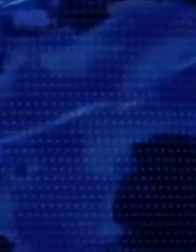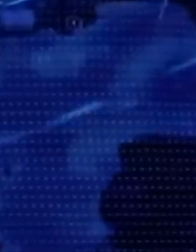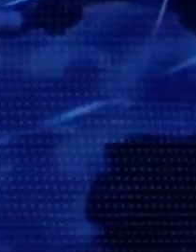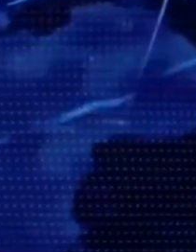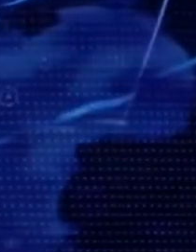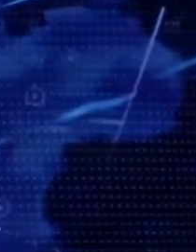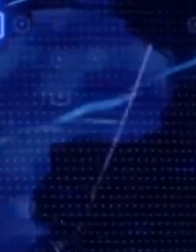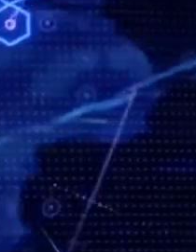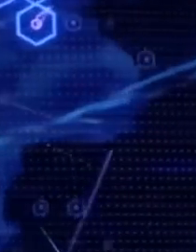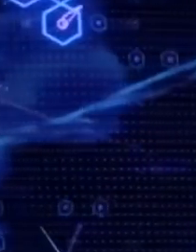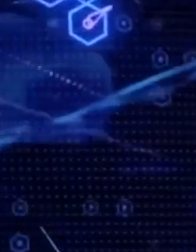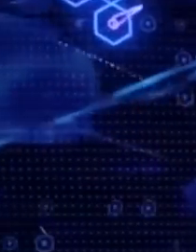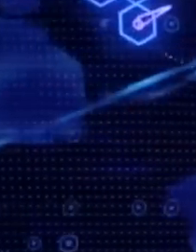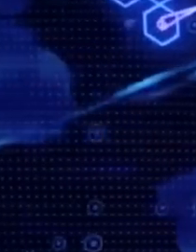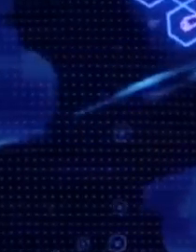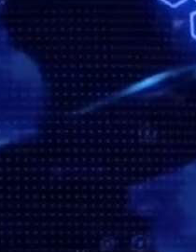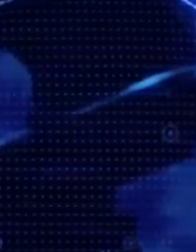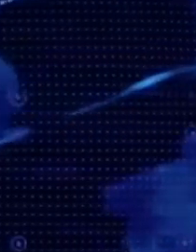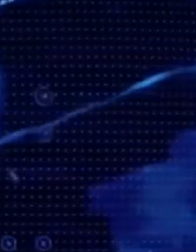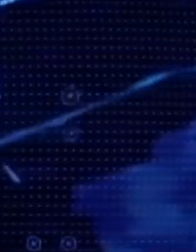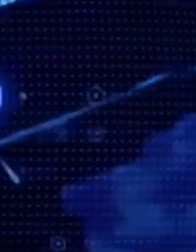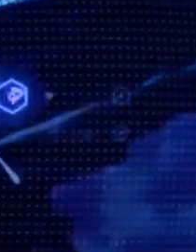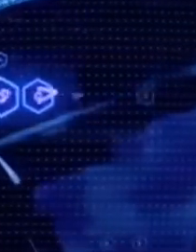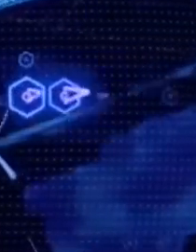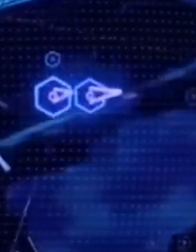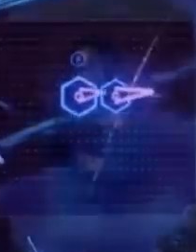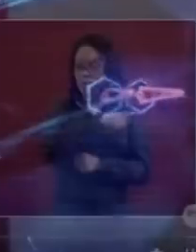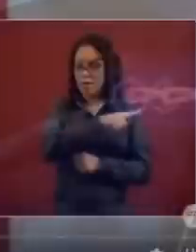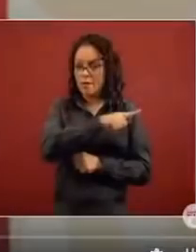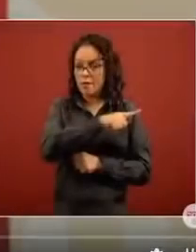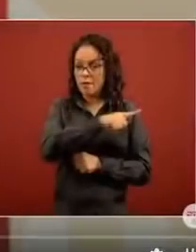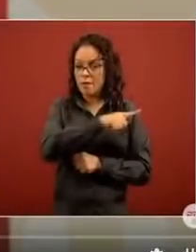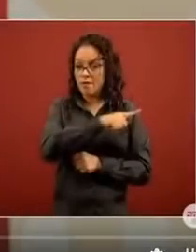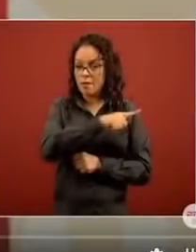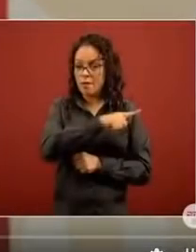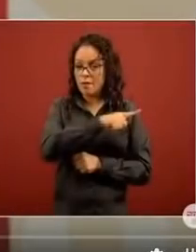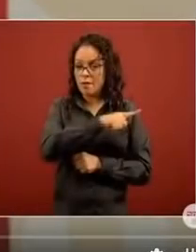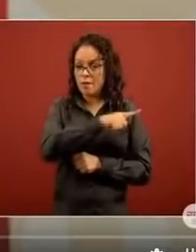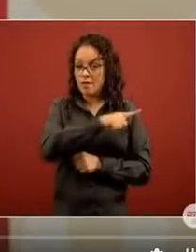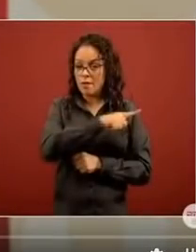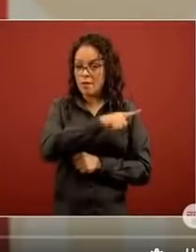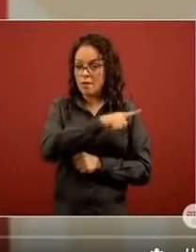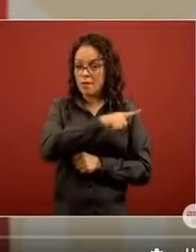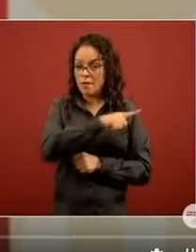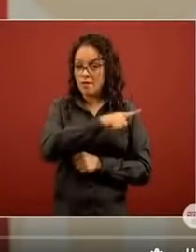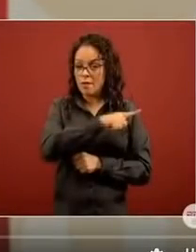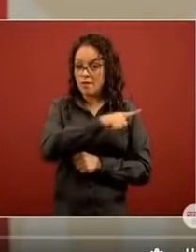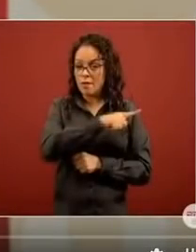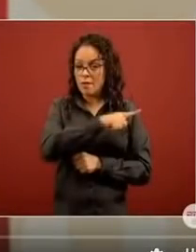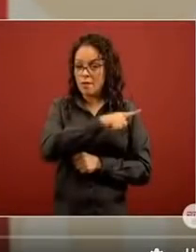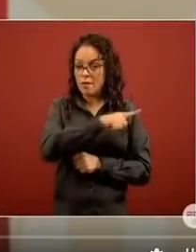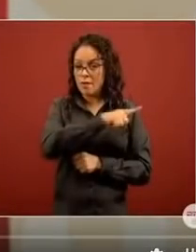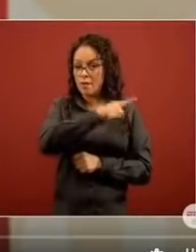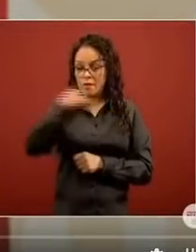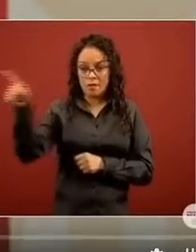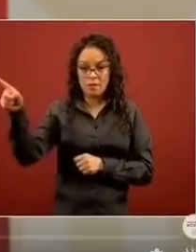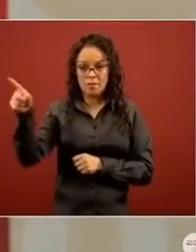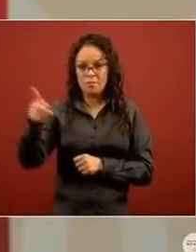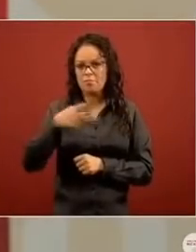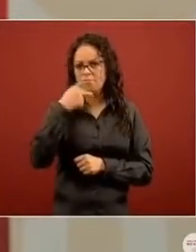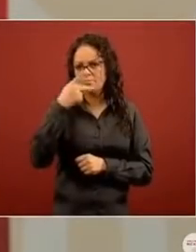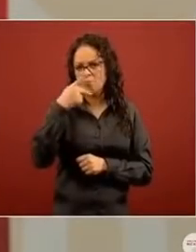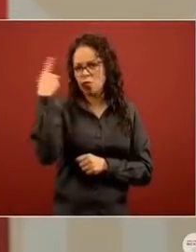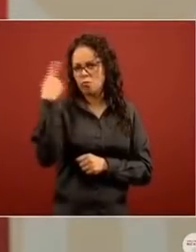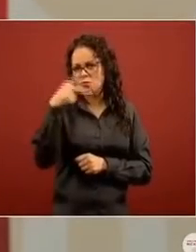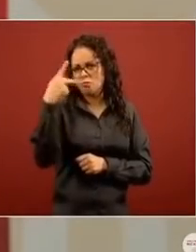está salió en tvnotas imagínate escuchemos lo que nos dice y analicemos toda la situación porque